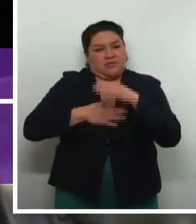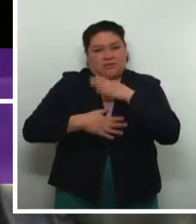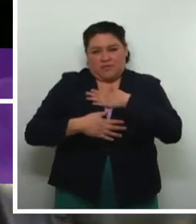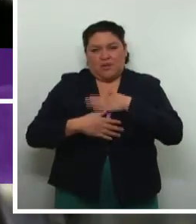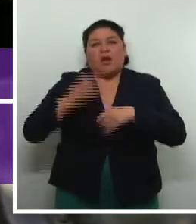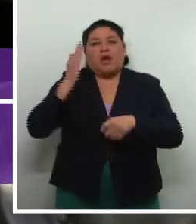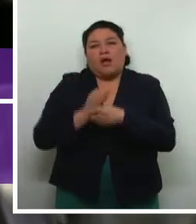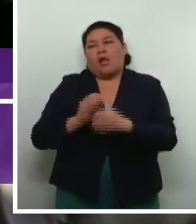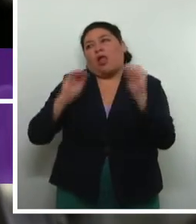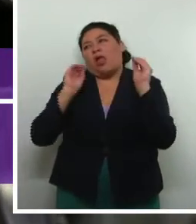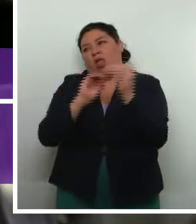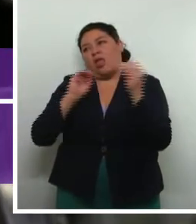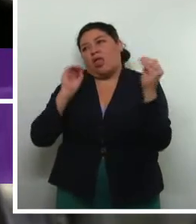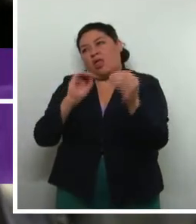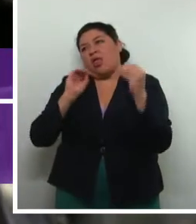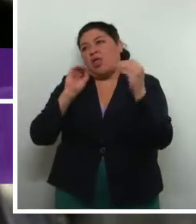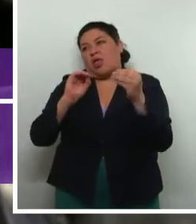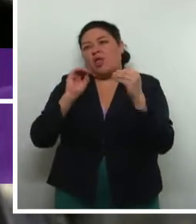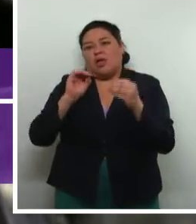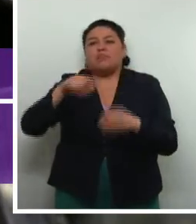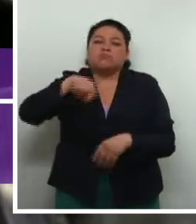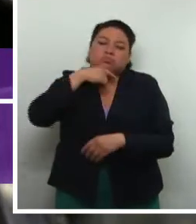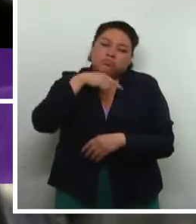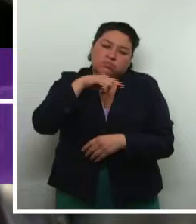un debate innecesario,